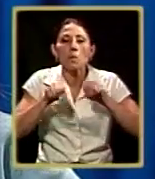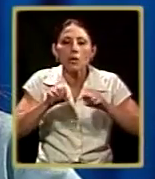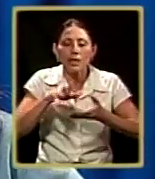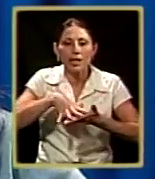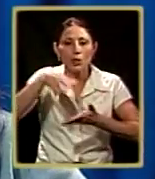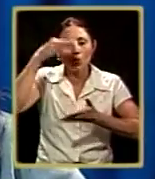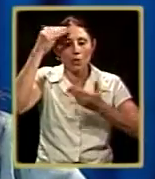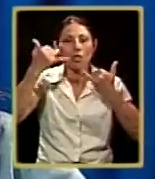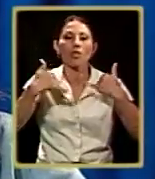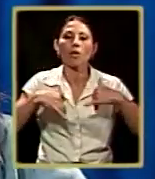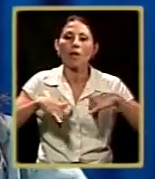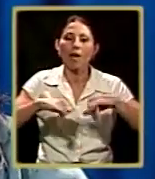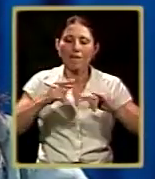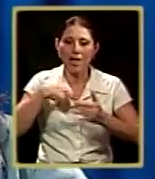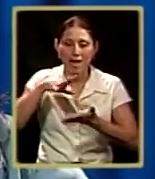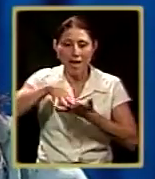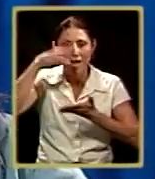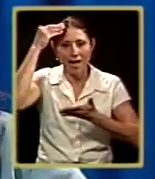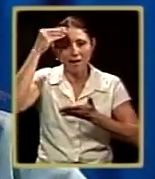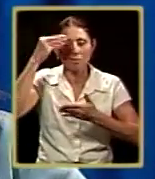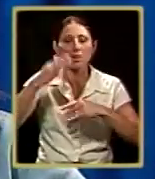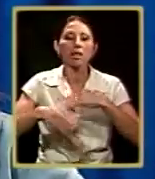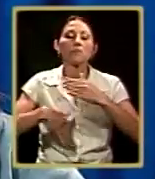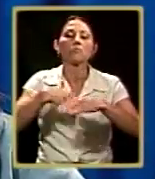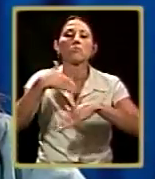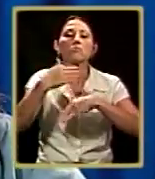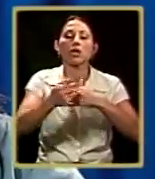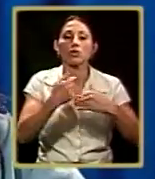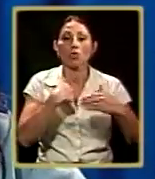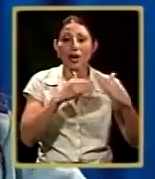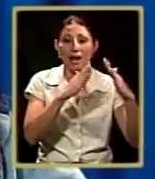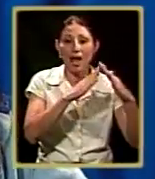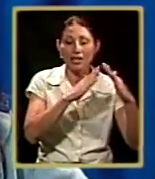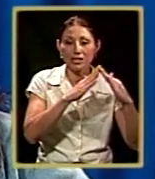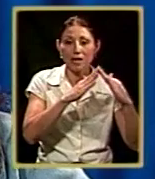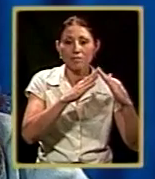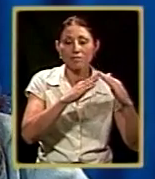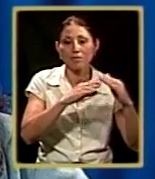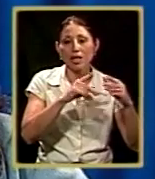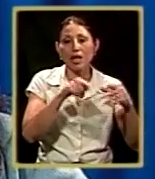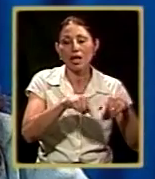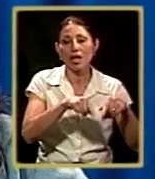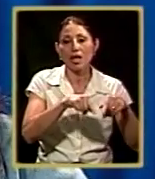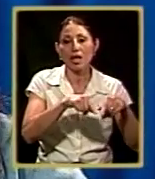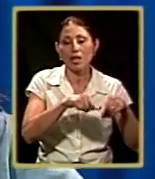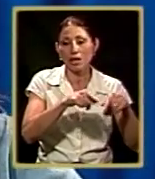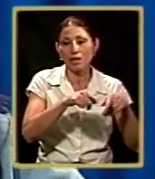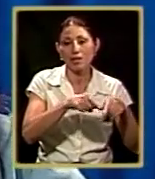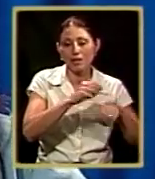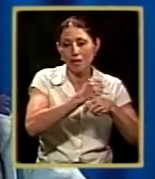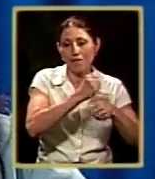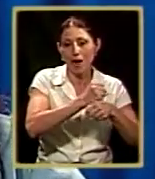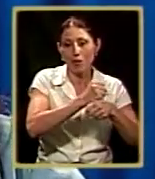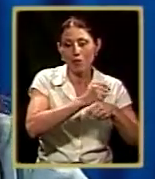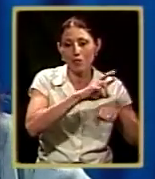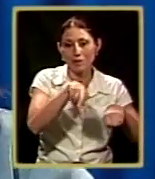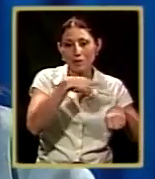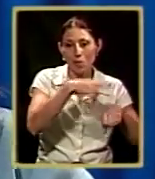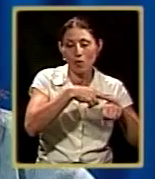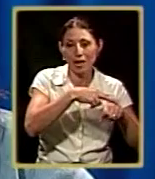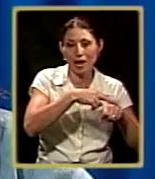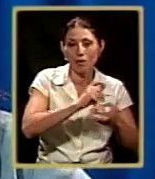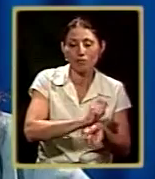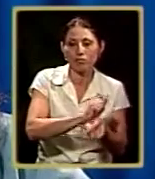aprendiendo. Posteriormente cambié de casa y me pasé al Financiero. Ahí tuve una muy buena suerte porque mi